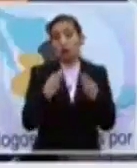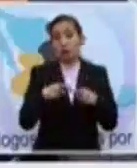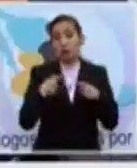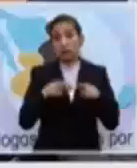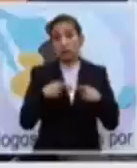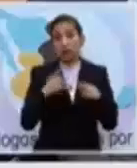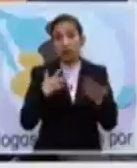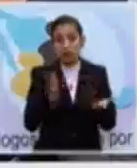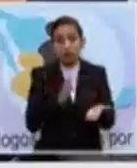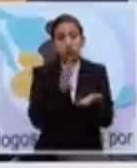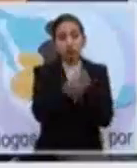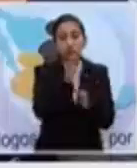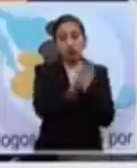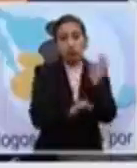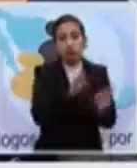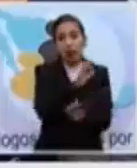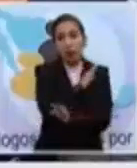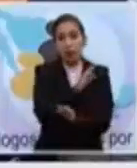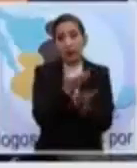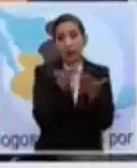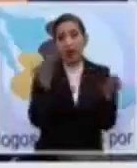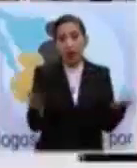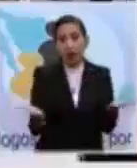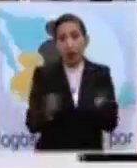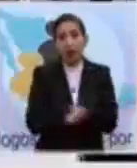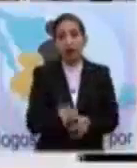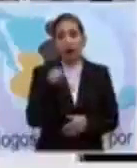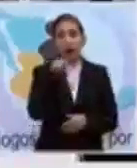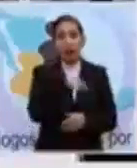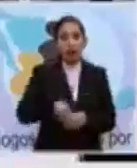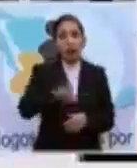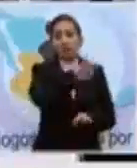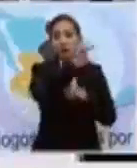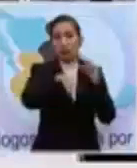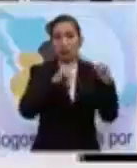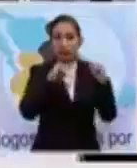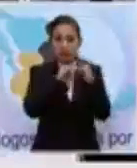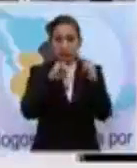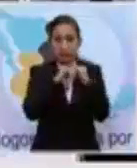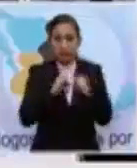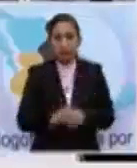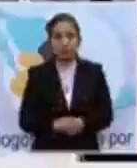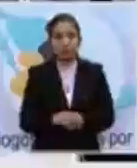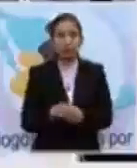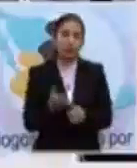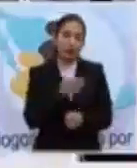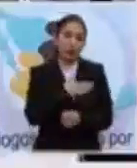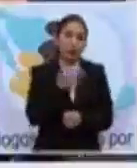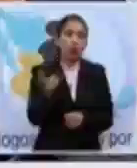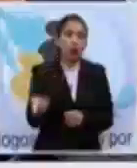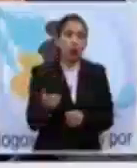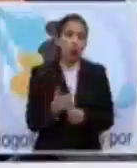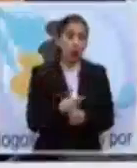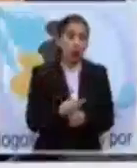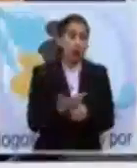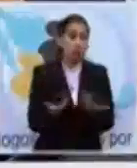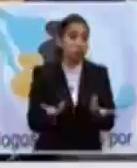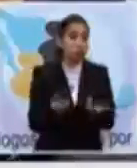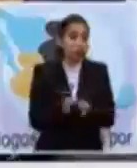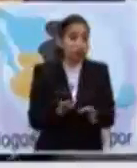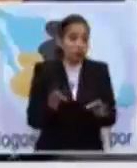importante de intervenciones que se pueden ahora sí que subrogar entre todas las instituciones, y bueno, un paquete